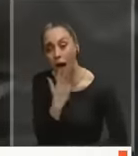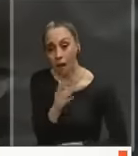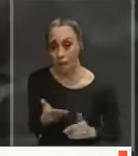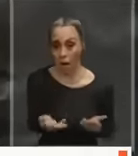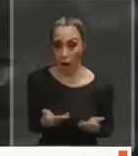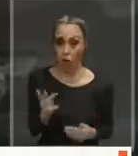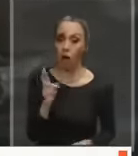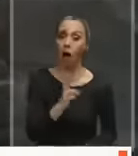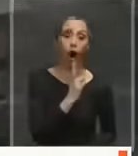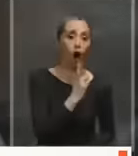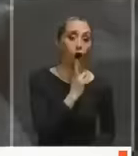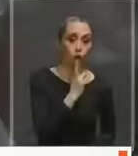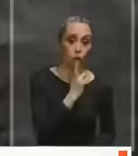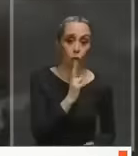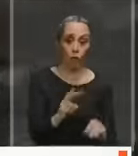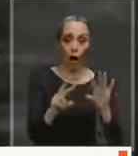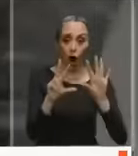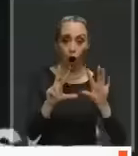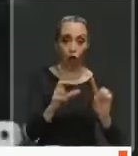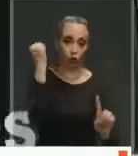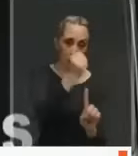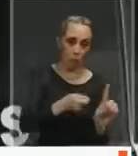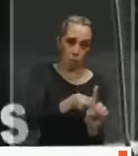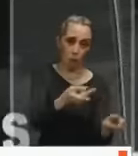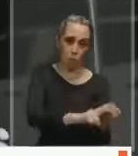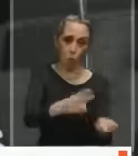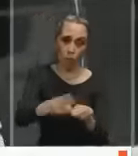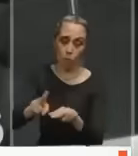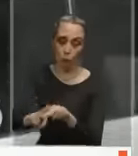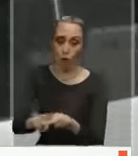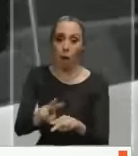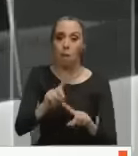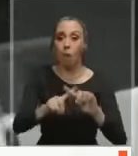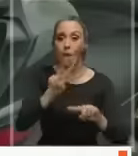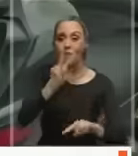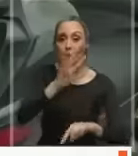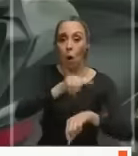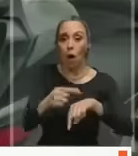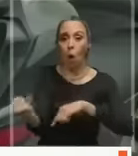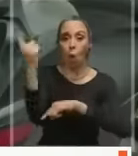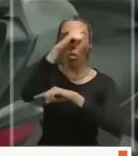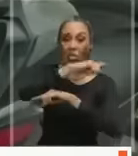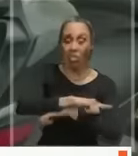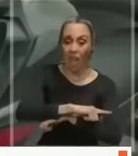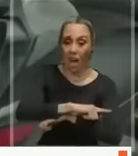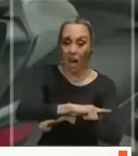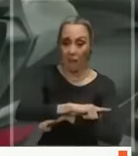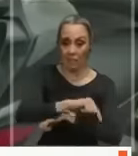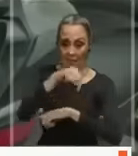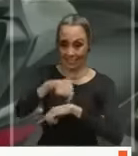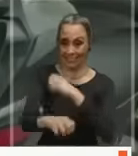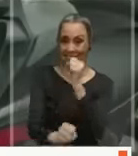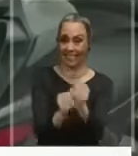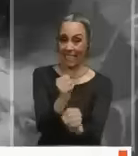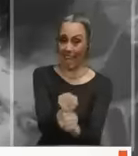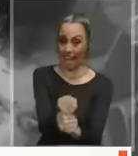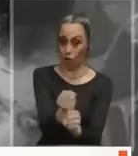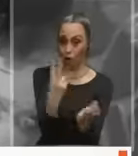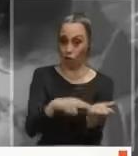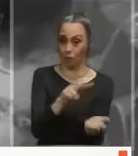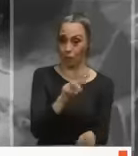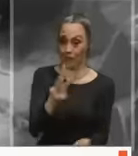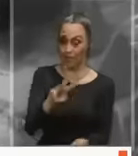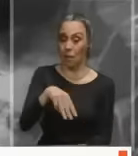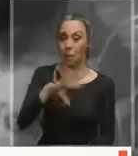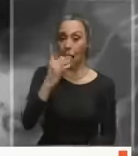Actualmente en Honduras se cometen 8 homicidios cada 24 horas, es decir, solo en lo que va de este año se registran